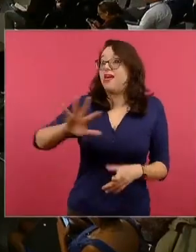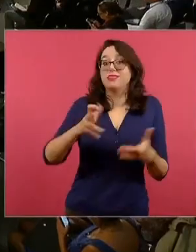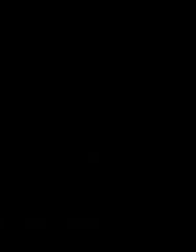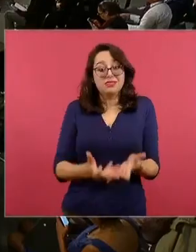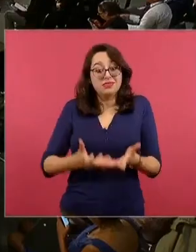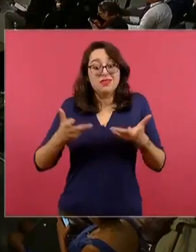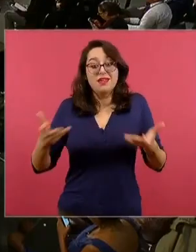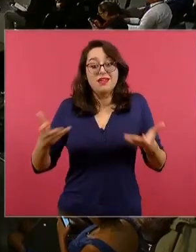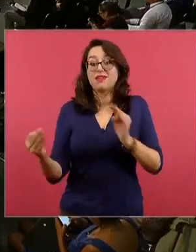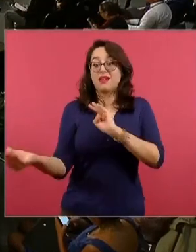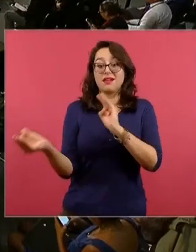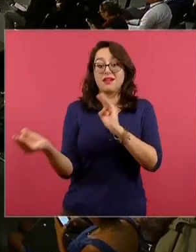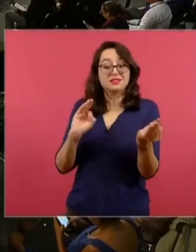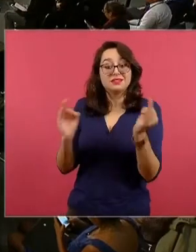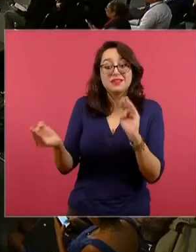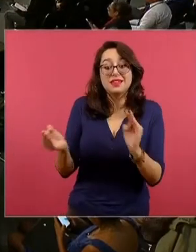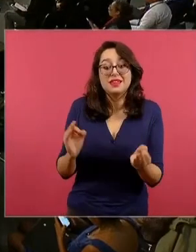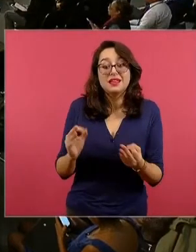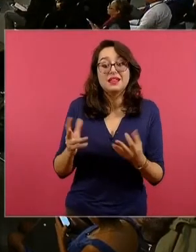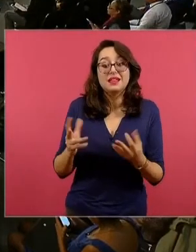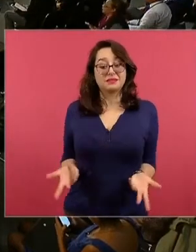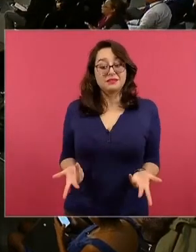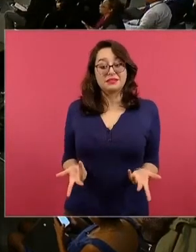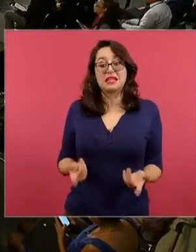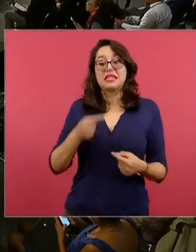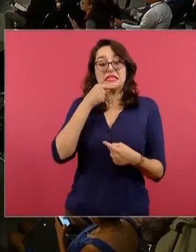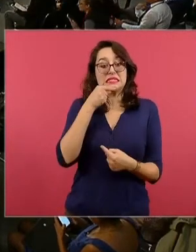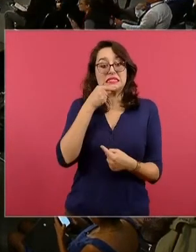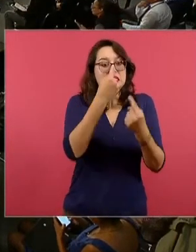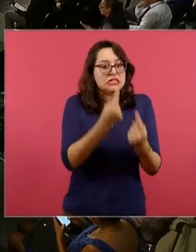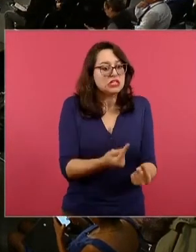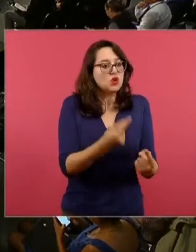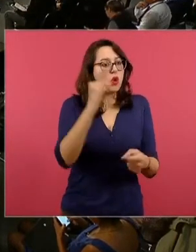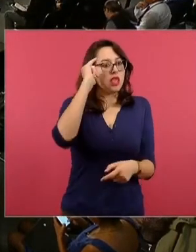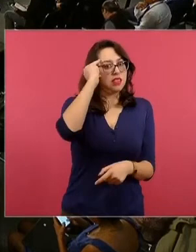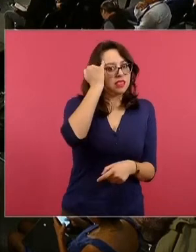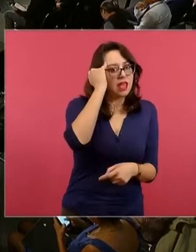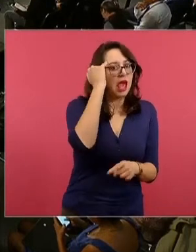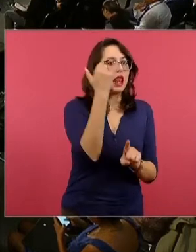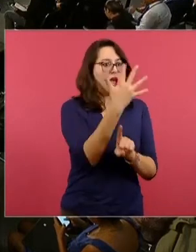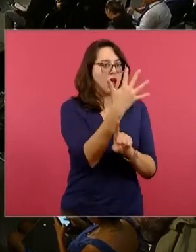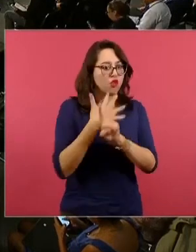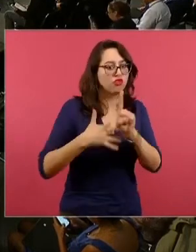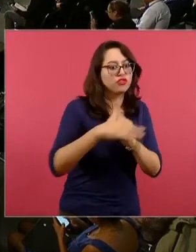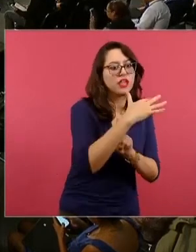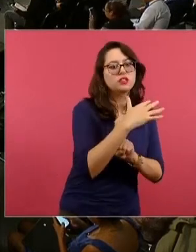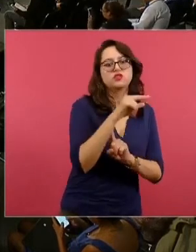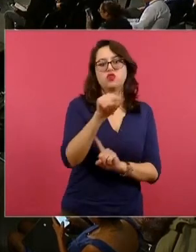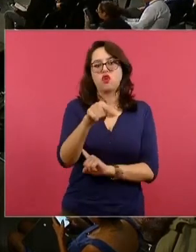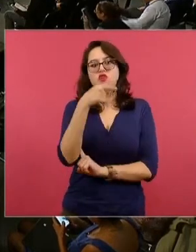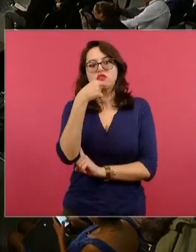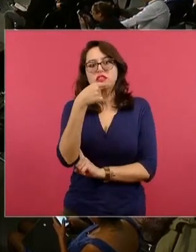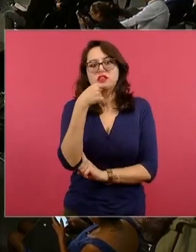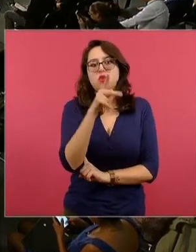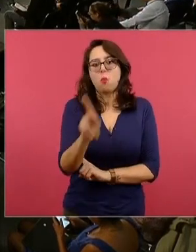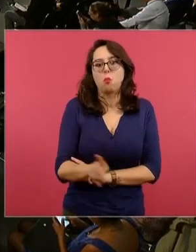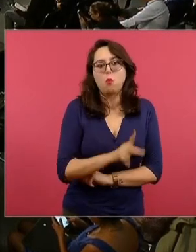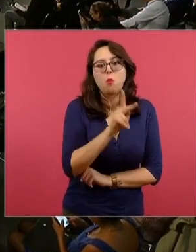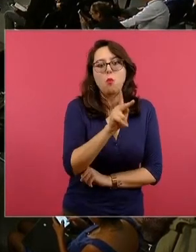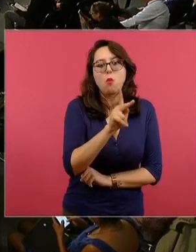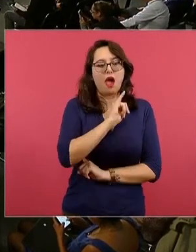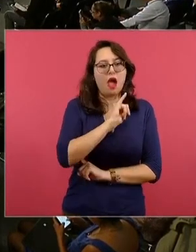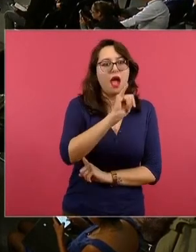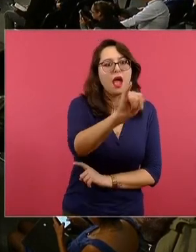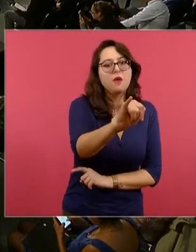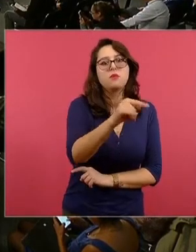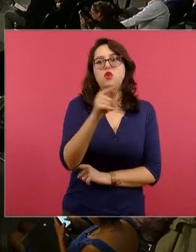la tiene tanto el niño que indígena, tanto el niño que está en una comunidad alejada, como el niño